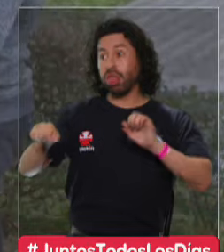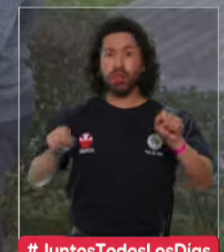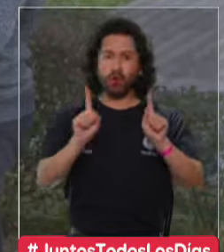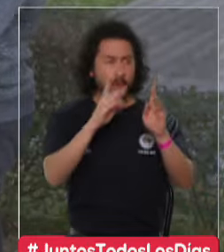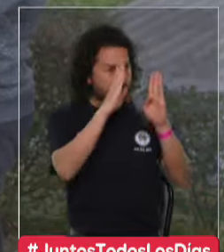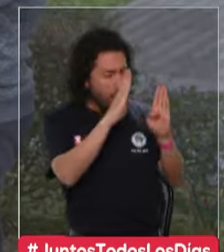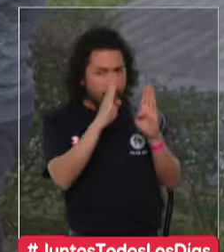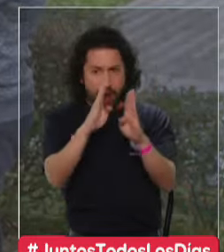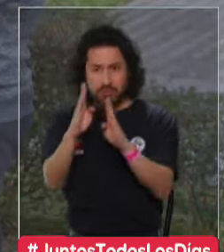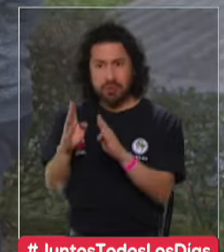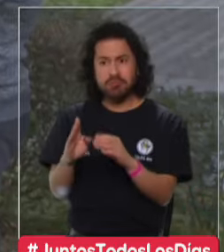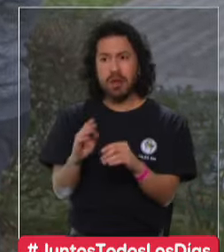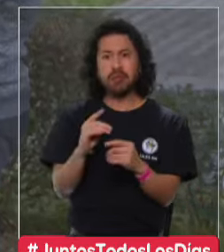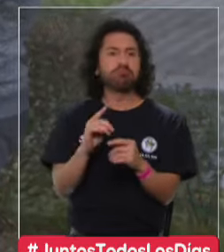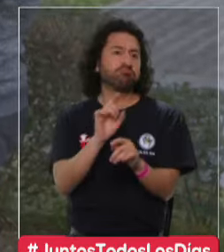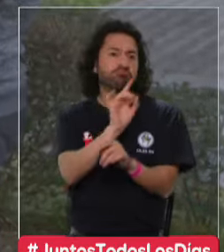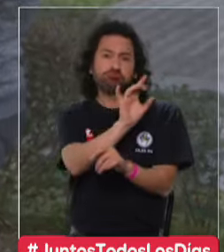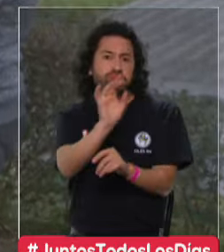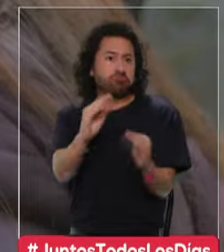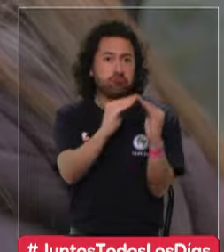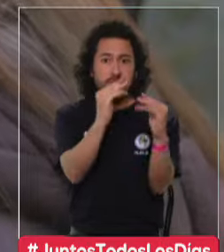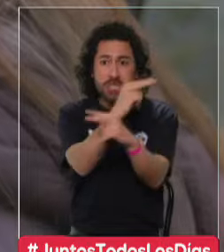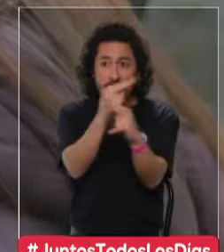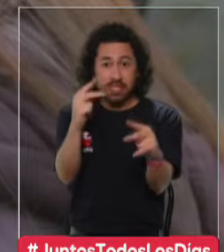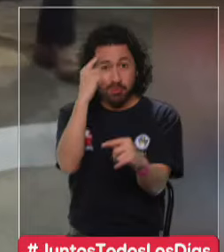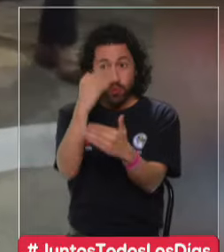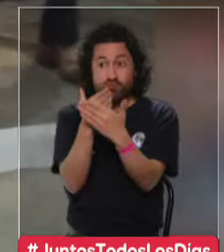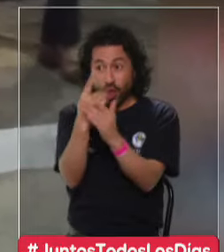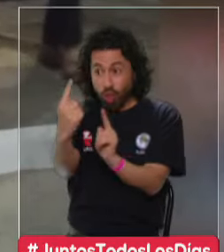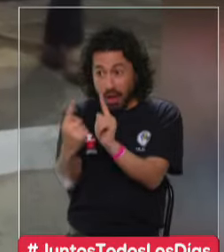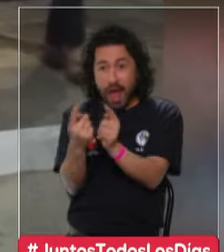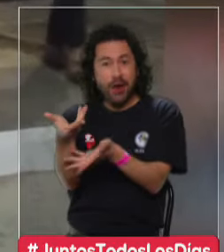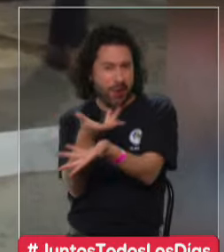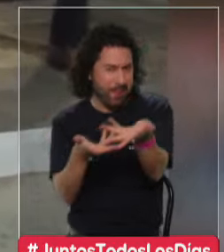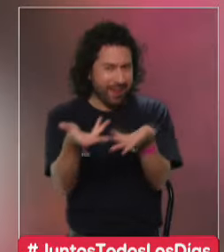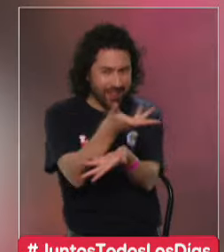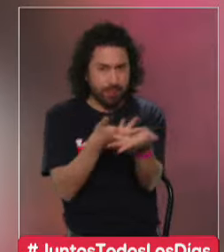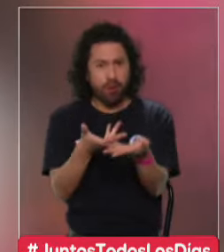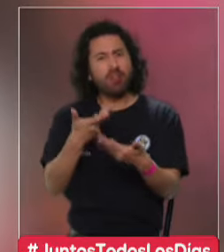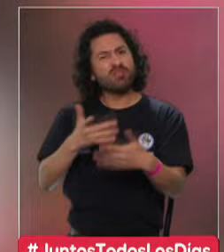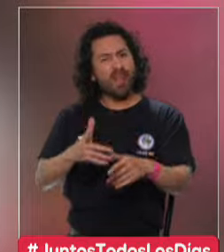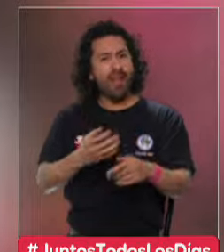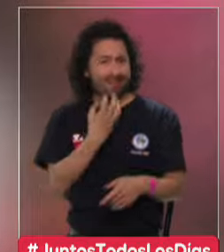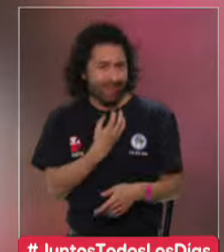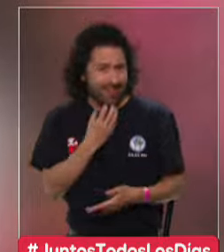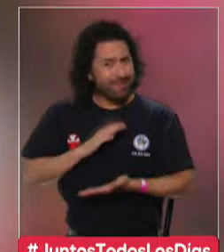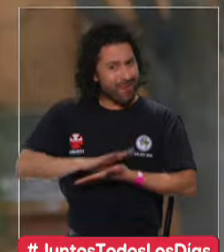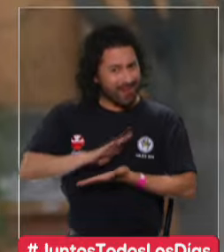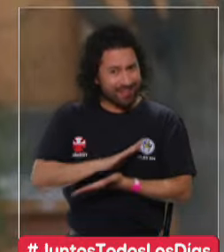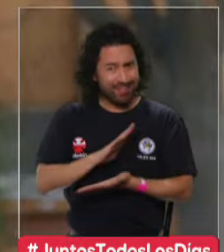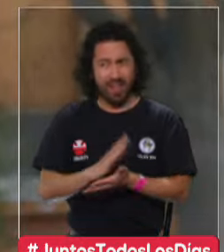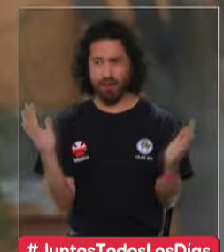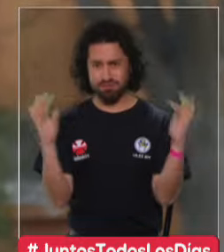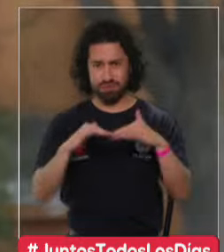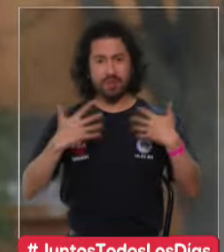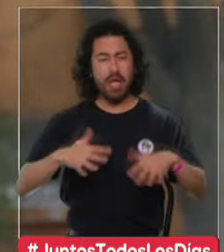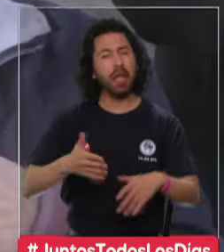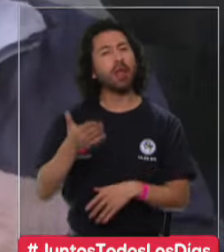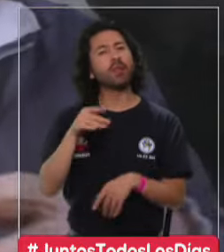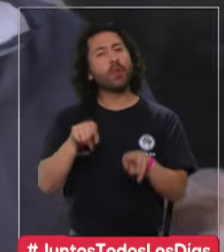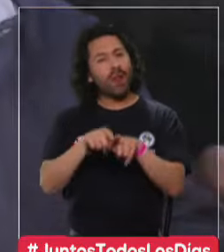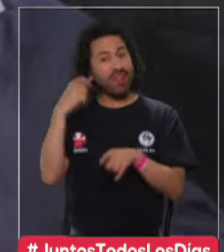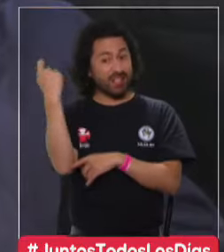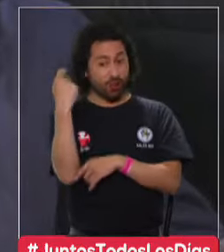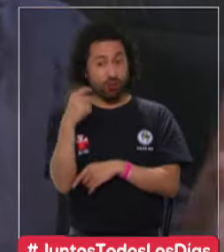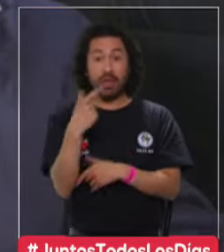su sector, en su casa, pero cuando nos vemos, compartimos. Hemos tenido grandes fiestas de Navidad, la gran fiesta del 18.